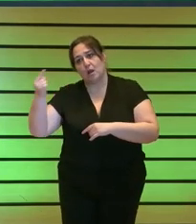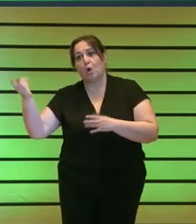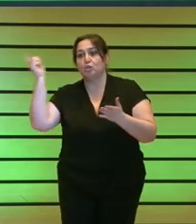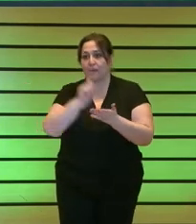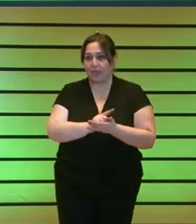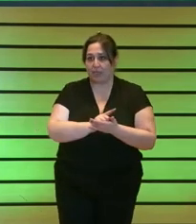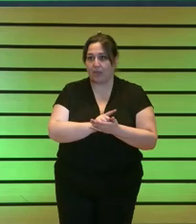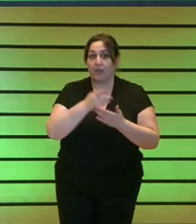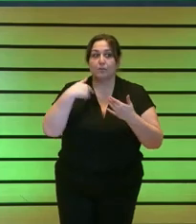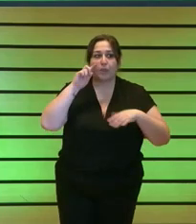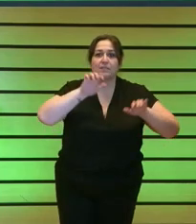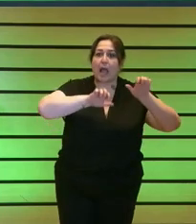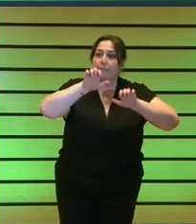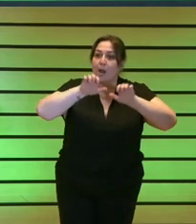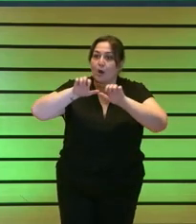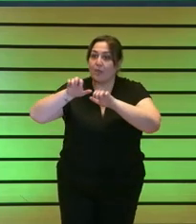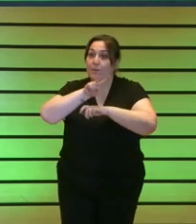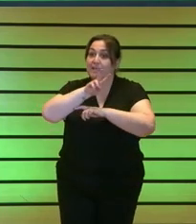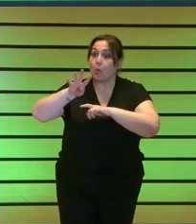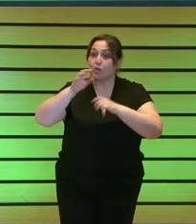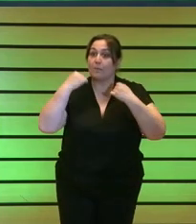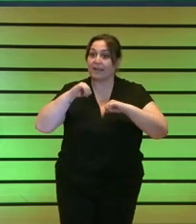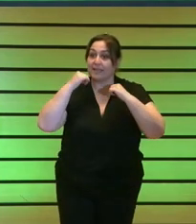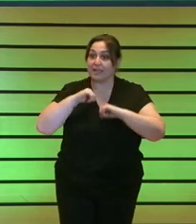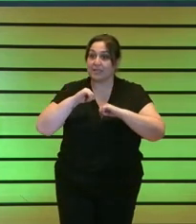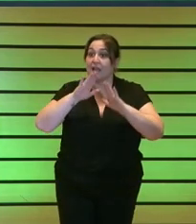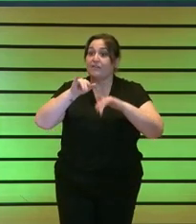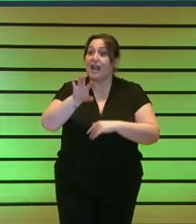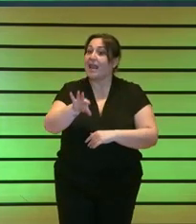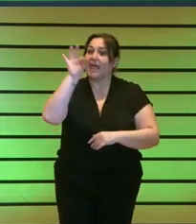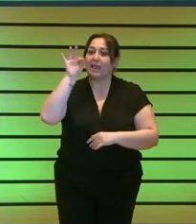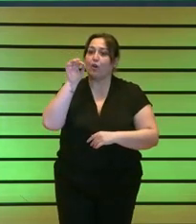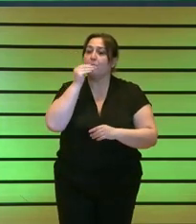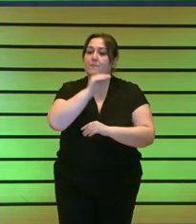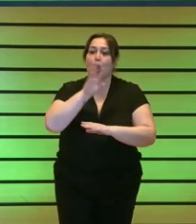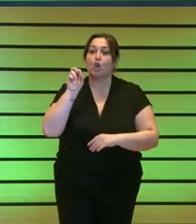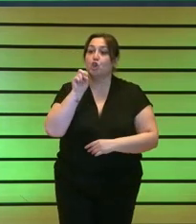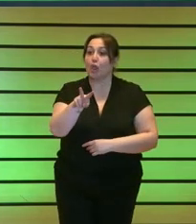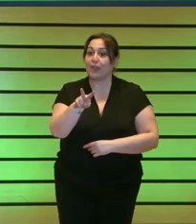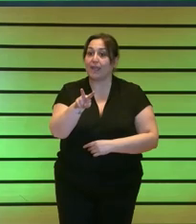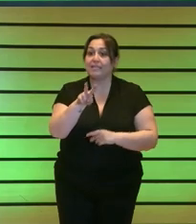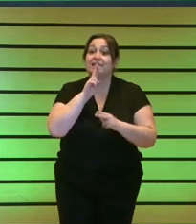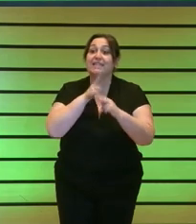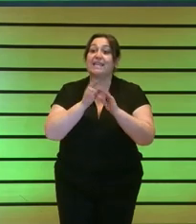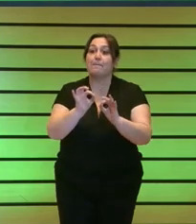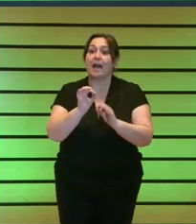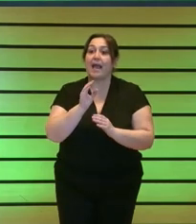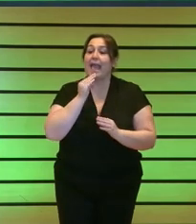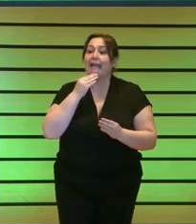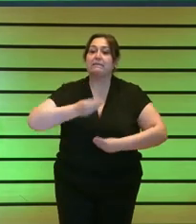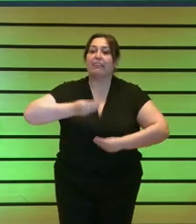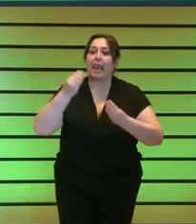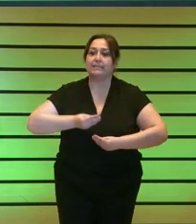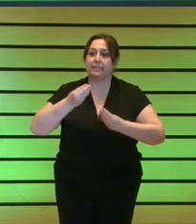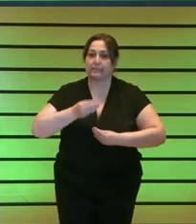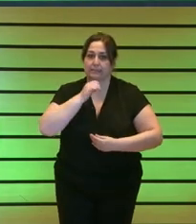valorado las 24 prácticas y se han elegido las 12 que hemos llamado excelentes que son las que se están presentando aquí